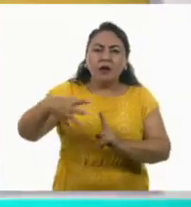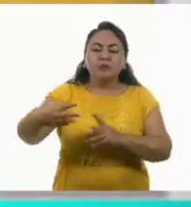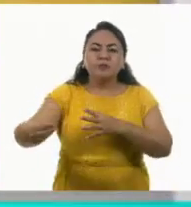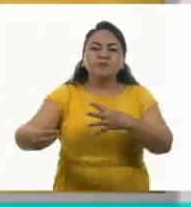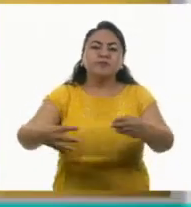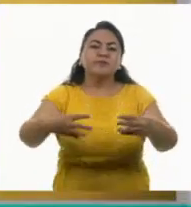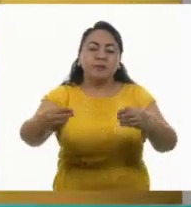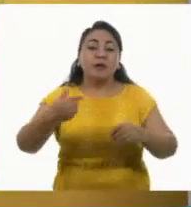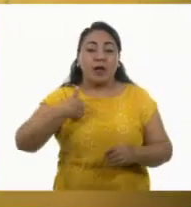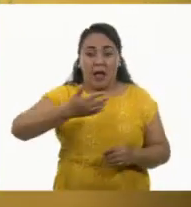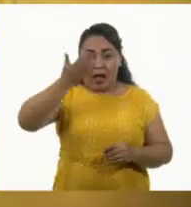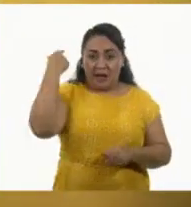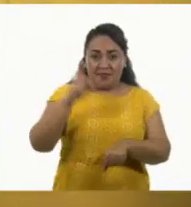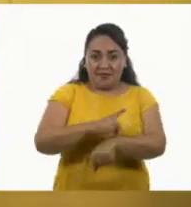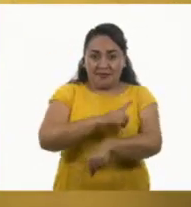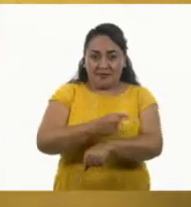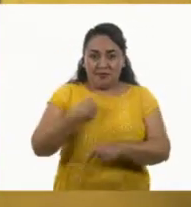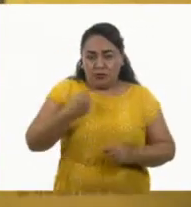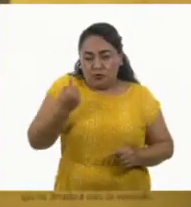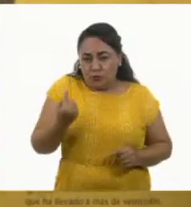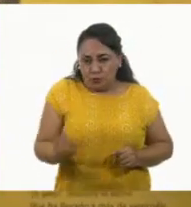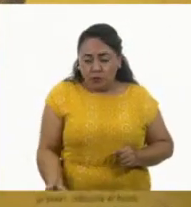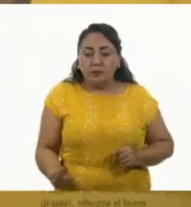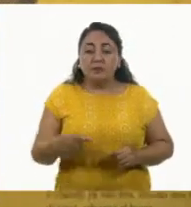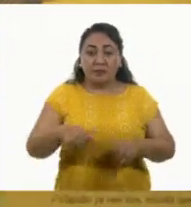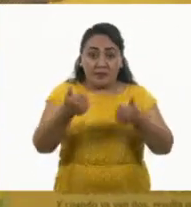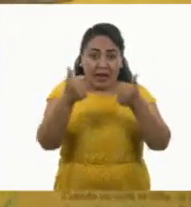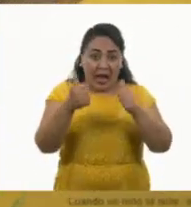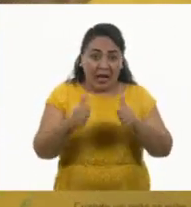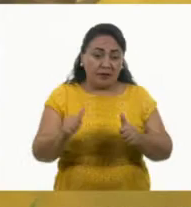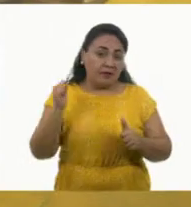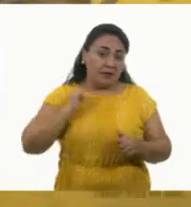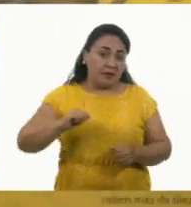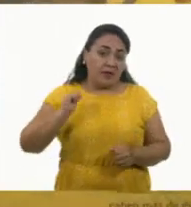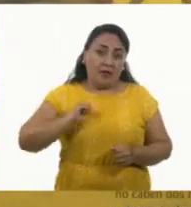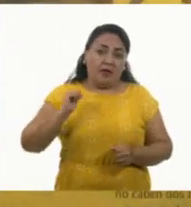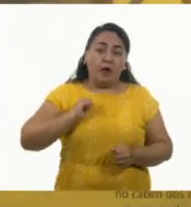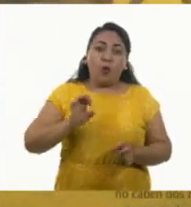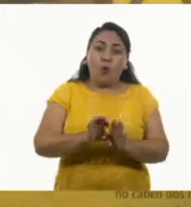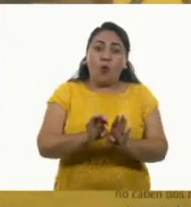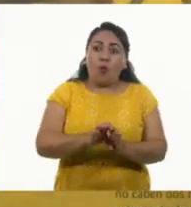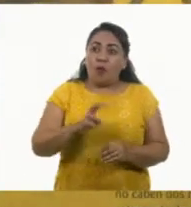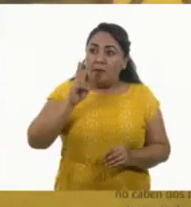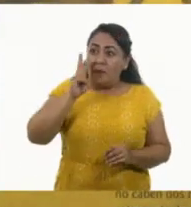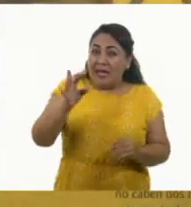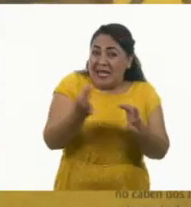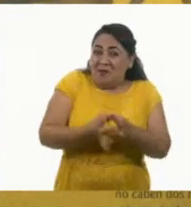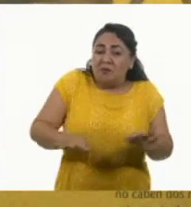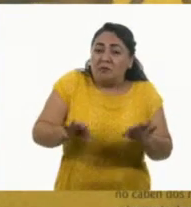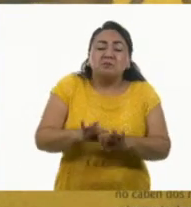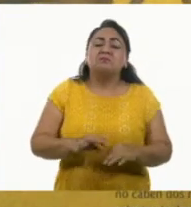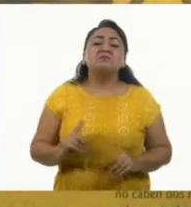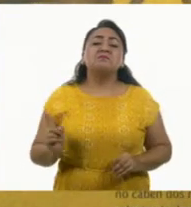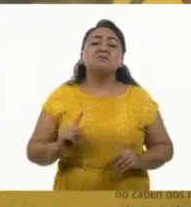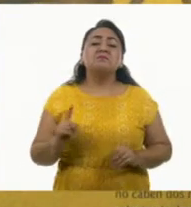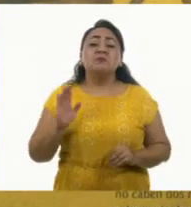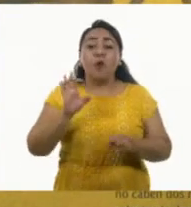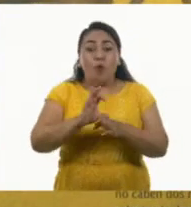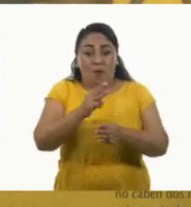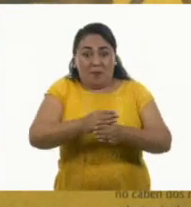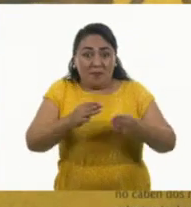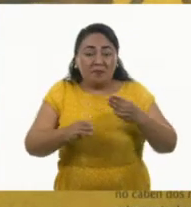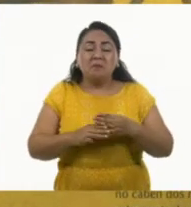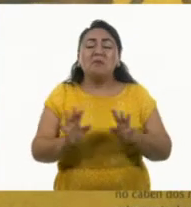la época en que yo fui muy pequeño, el arte no fue visto o no era visto como algo importante, era incluso una materia un poco